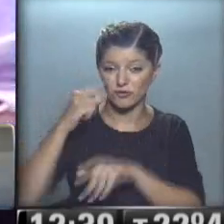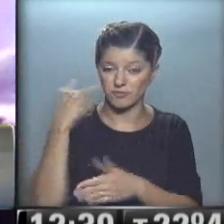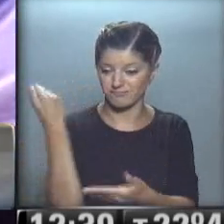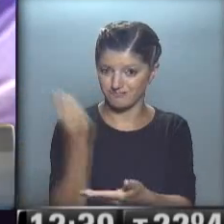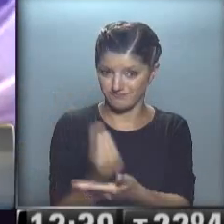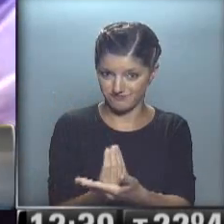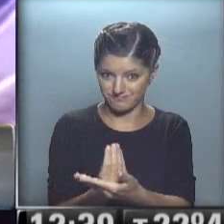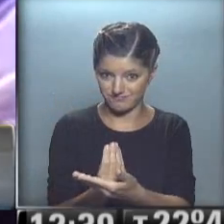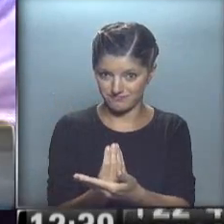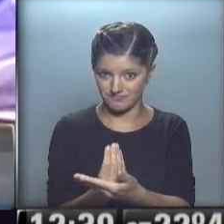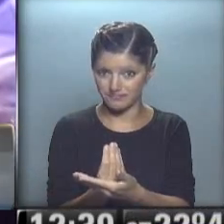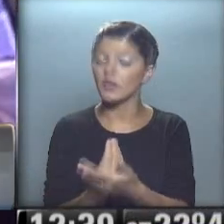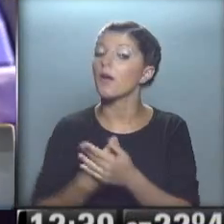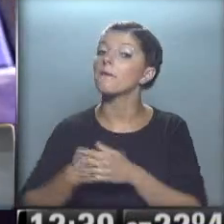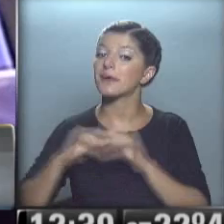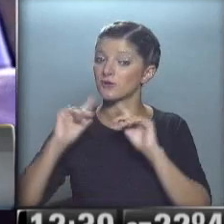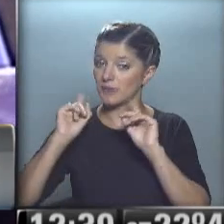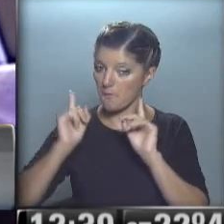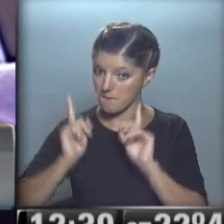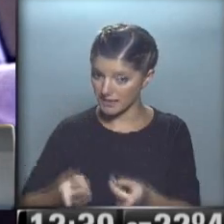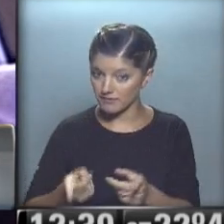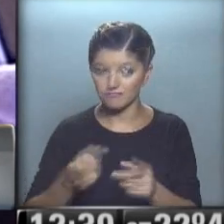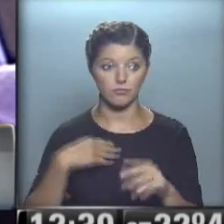Pero además transformarnos